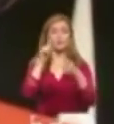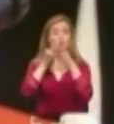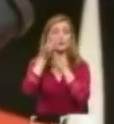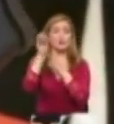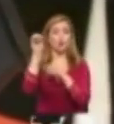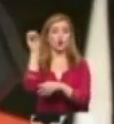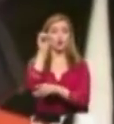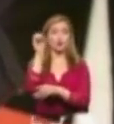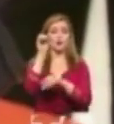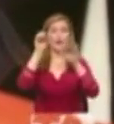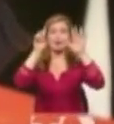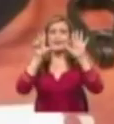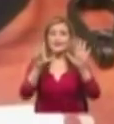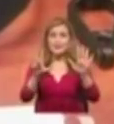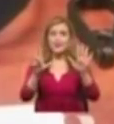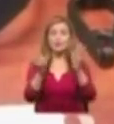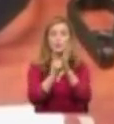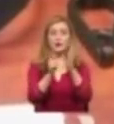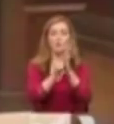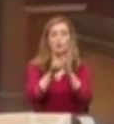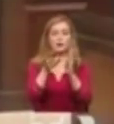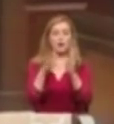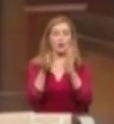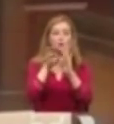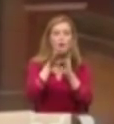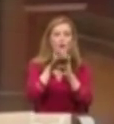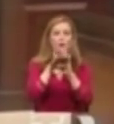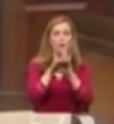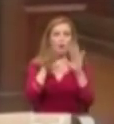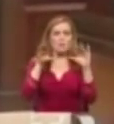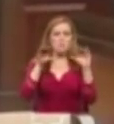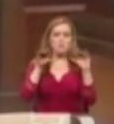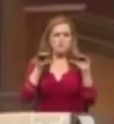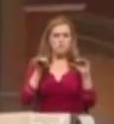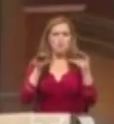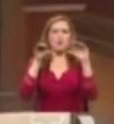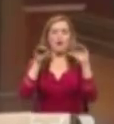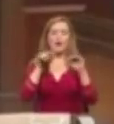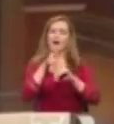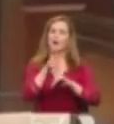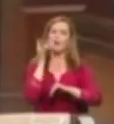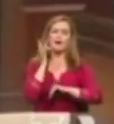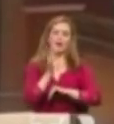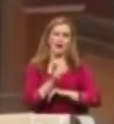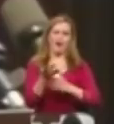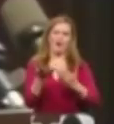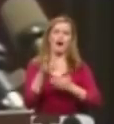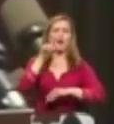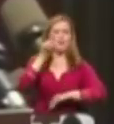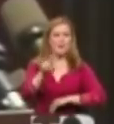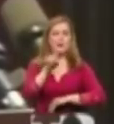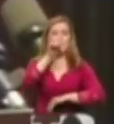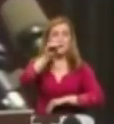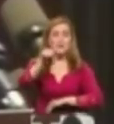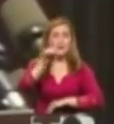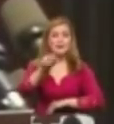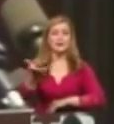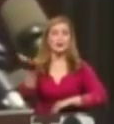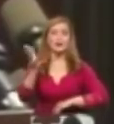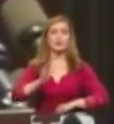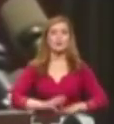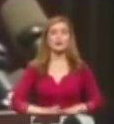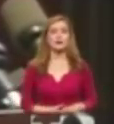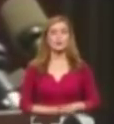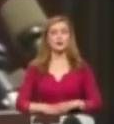se generaron 7 eventos con batería crítica, lo cual, dice el fiscal, ya era un comportamiento anormal. Porque